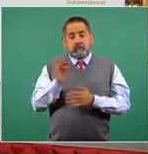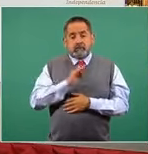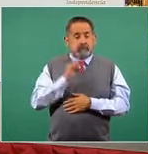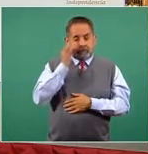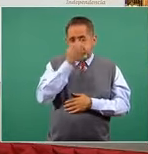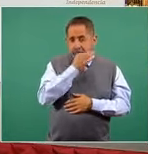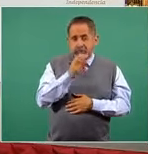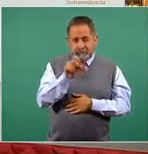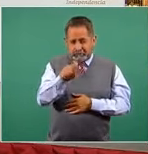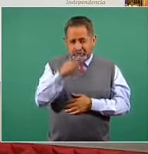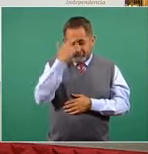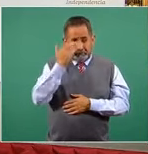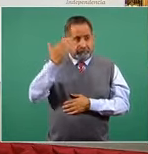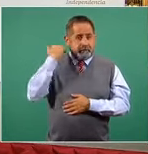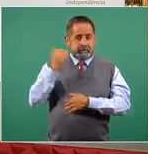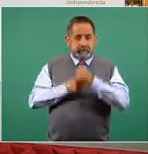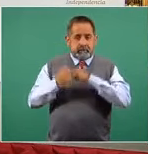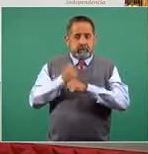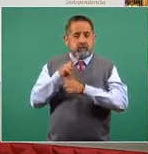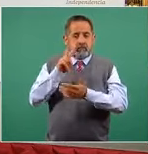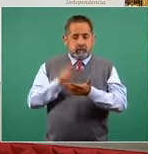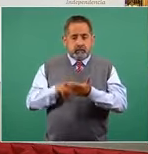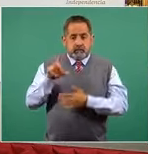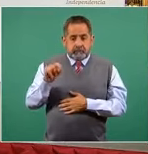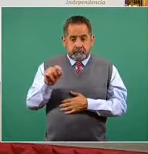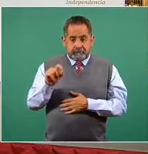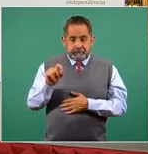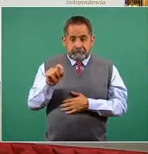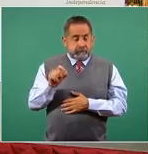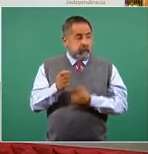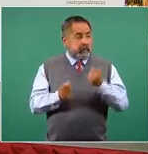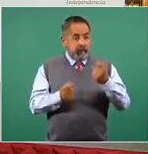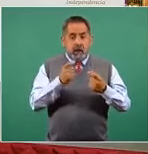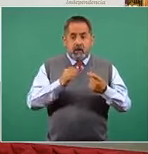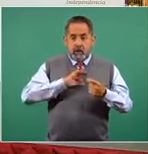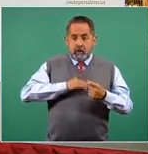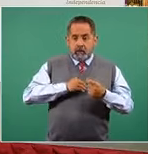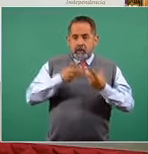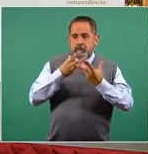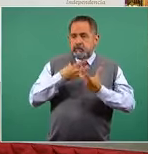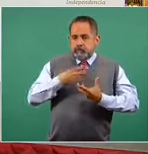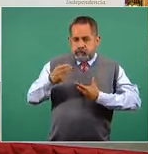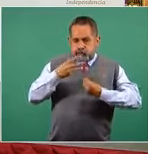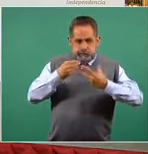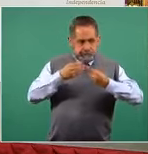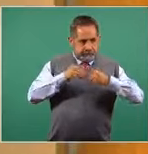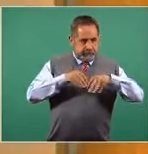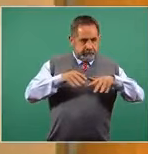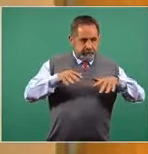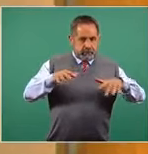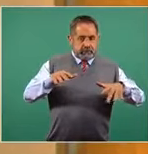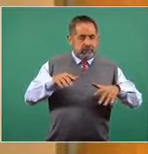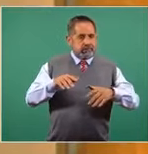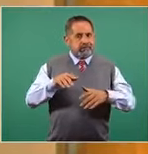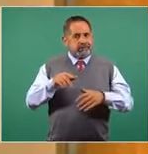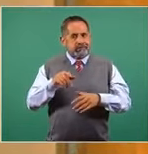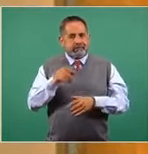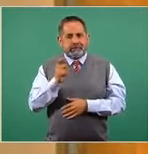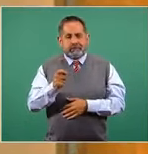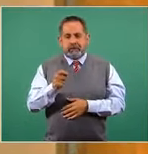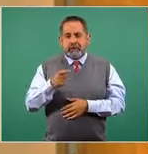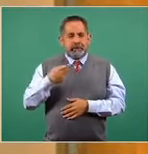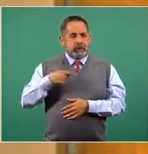en 2020. Tuvimos transmisión amplia de sarampión. En 2019 tuvimos